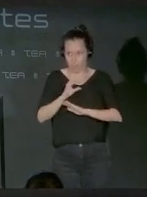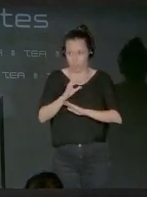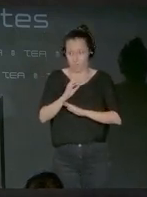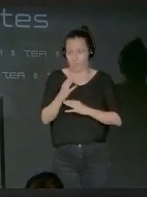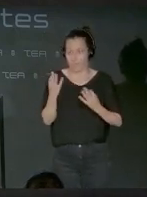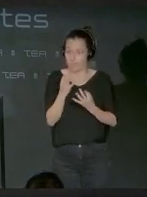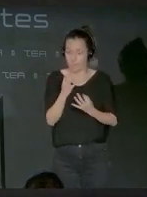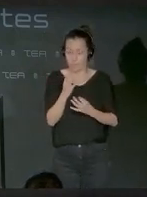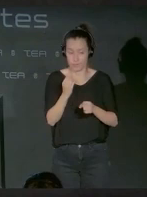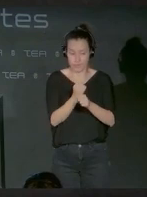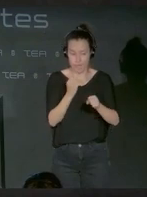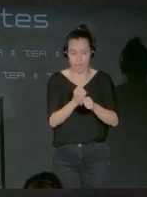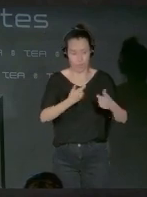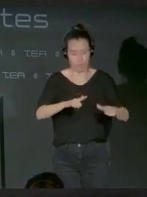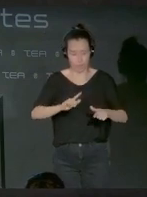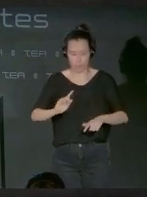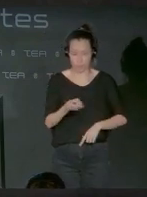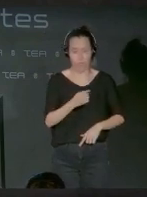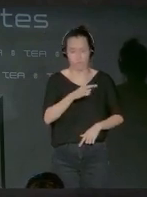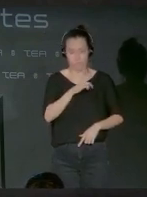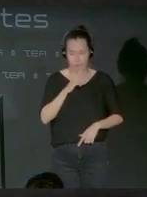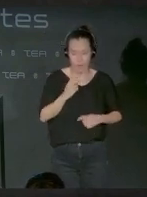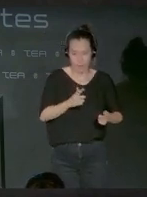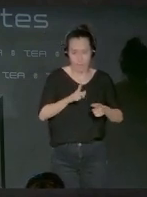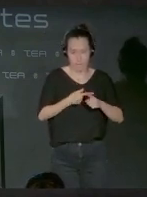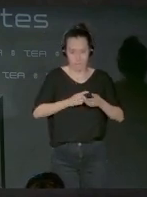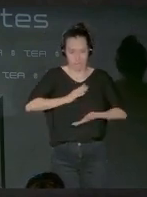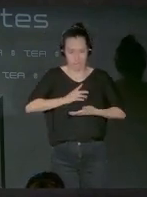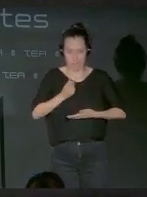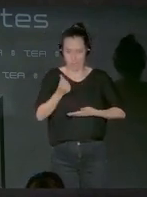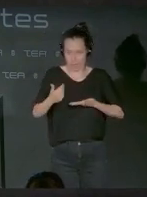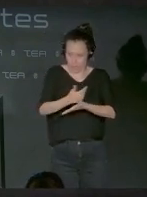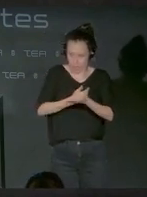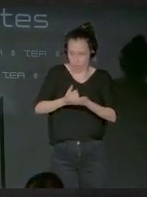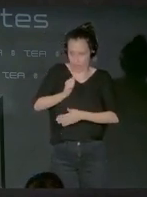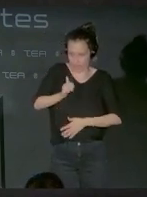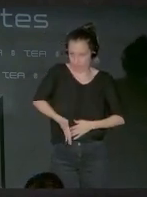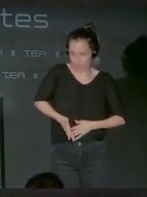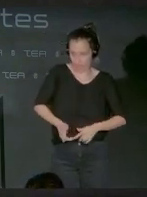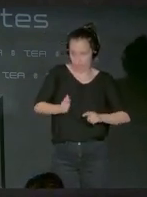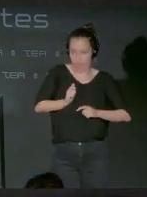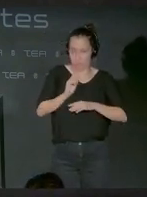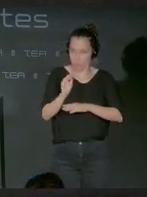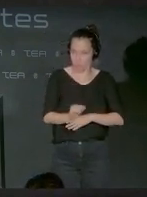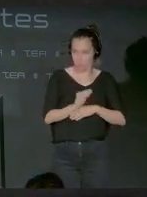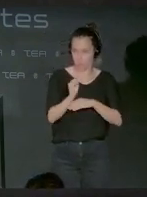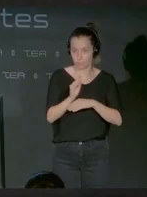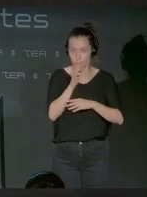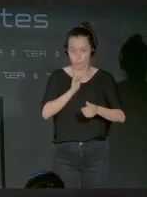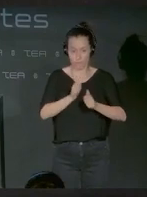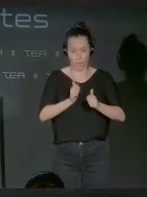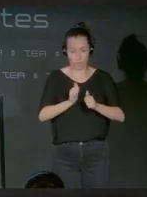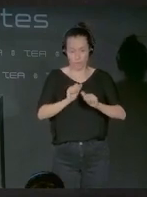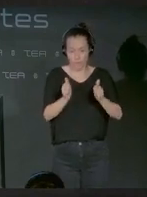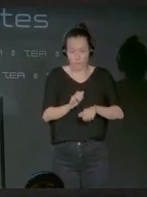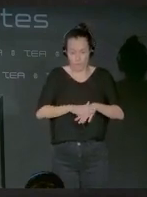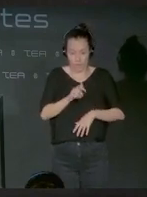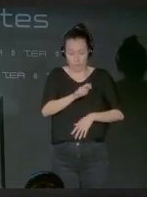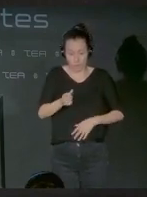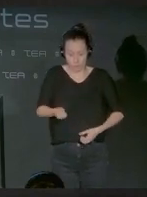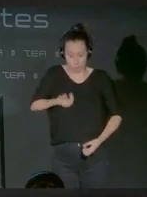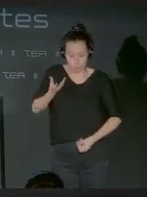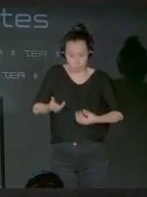y la capacidad para generar riqueza los videojuegos son una manera de expresar la creatividad de las personas y una vía de transmisión